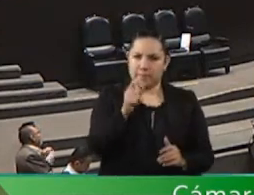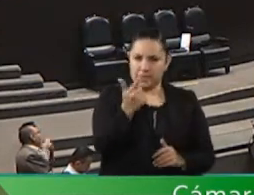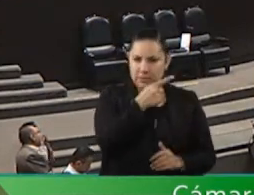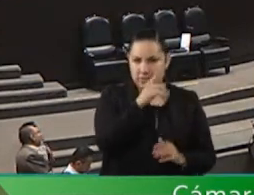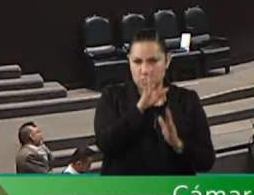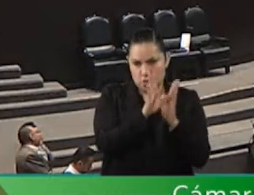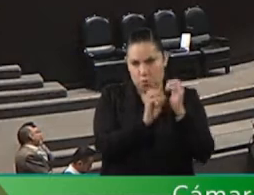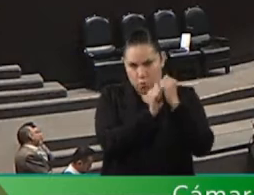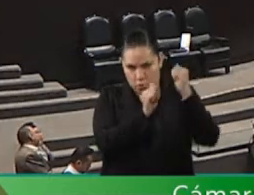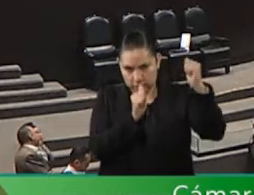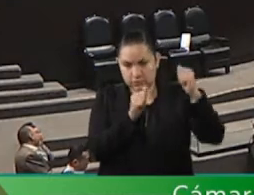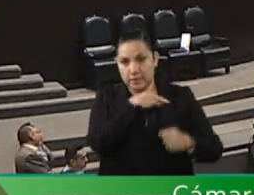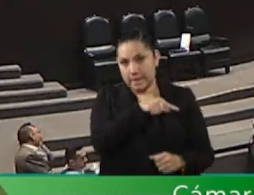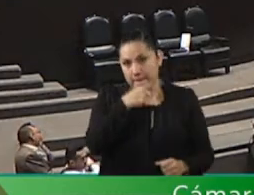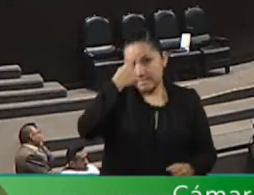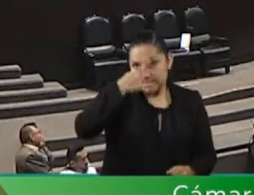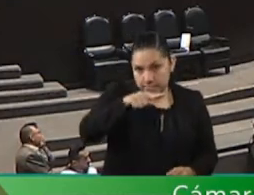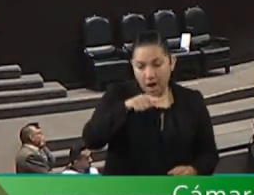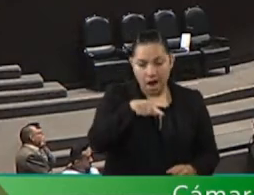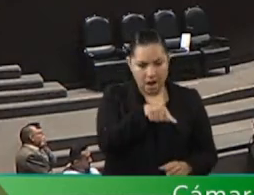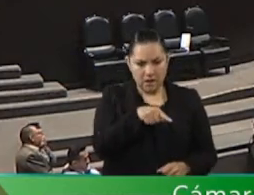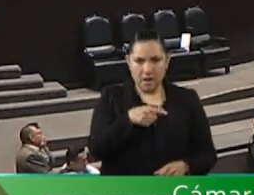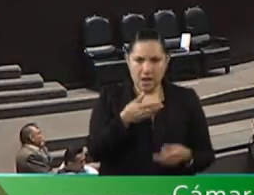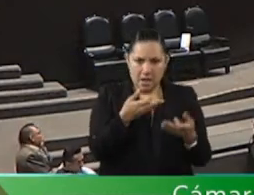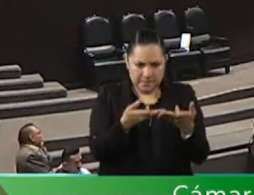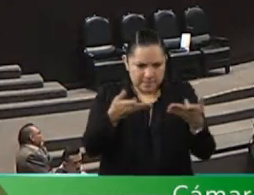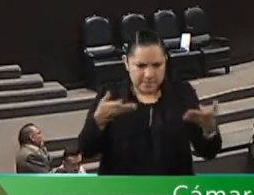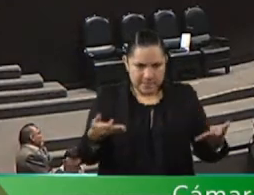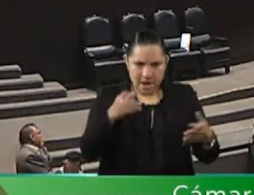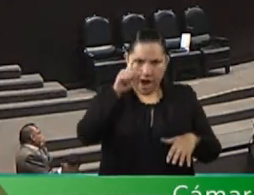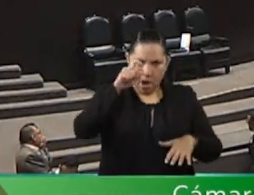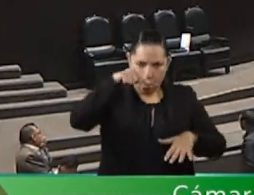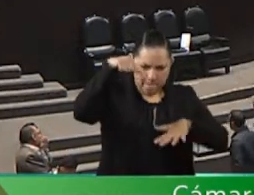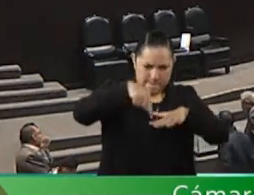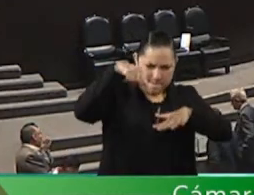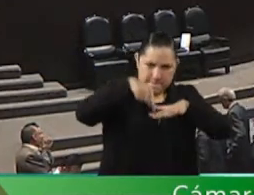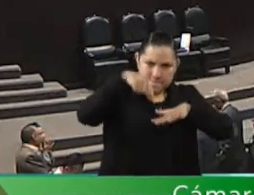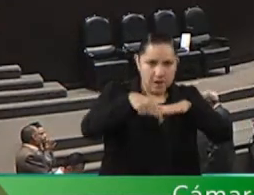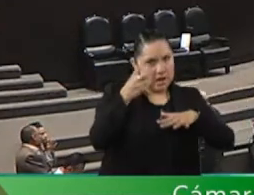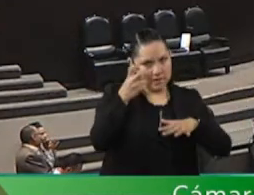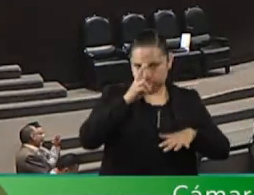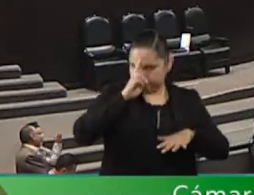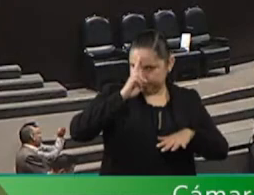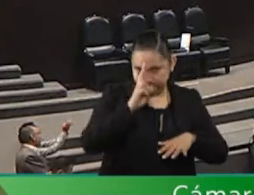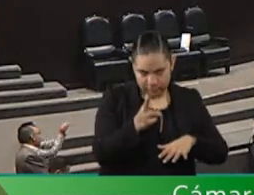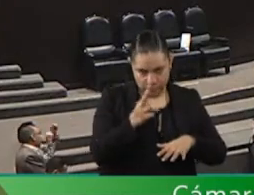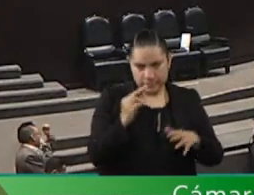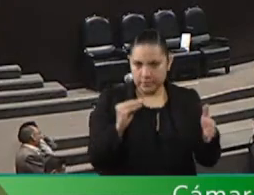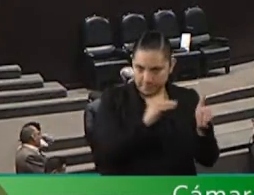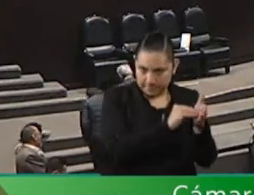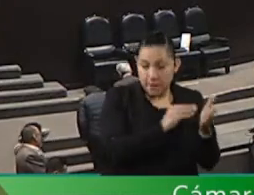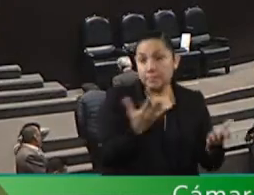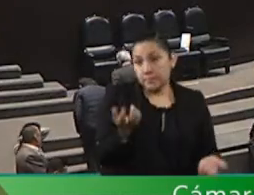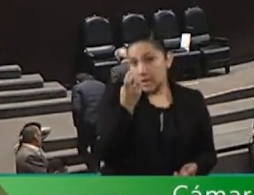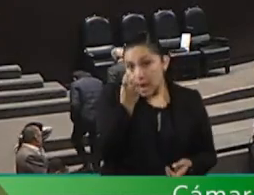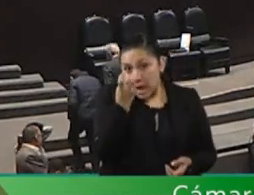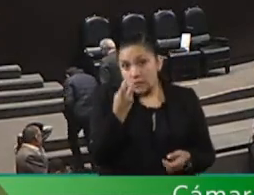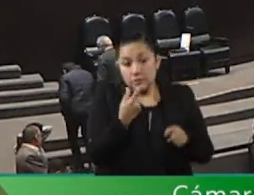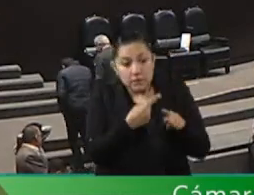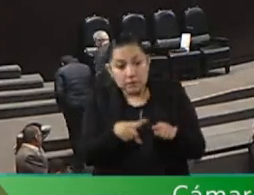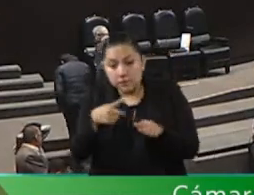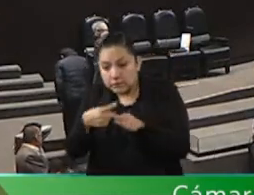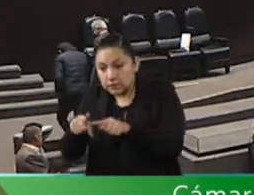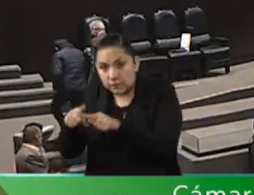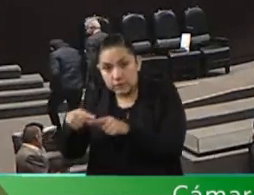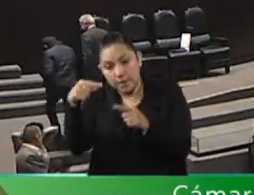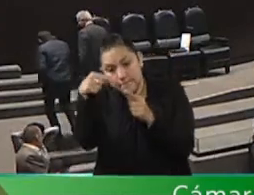del fracking. Por lo tanto, la participación de los actores claves para generar un sistema eléctrico funcional debe ser tomado en cuenta